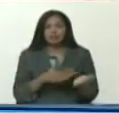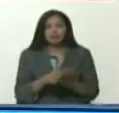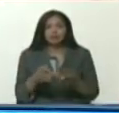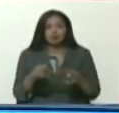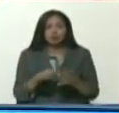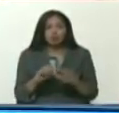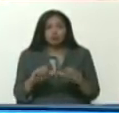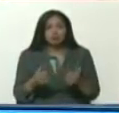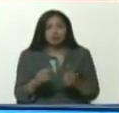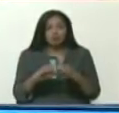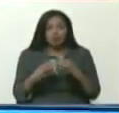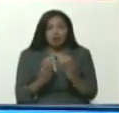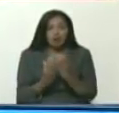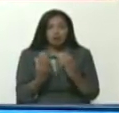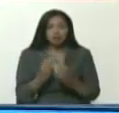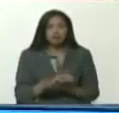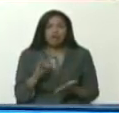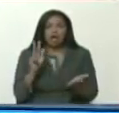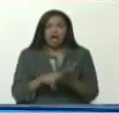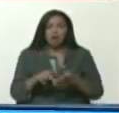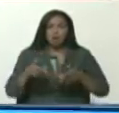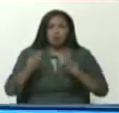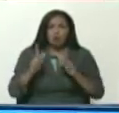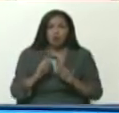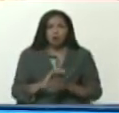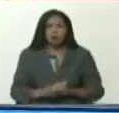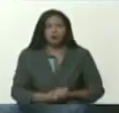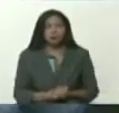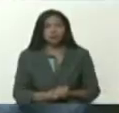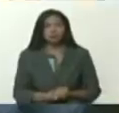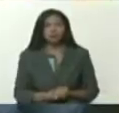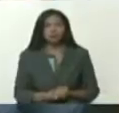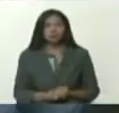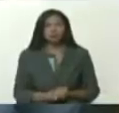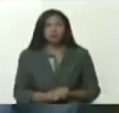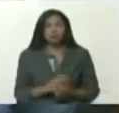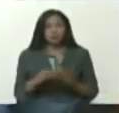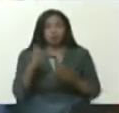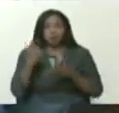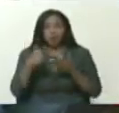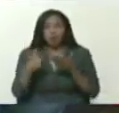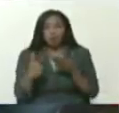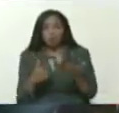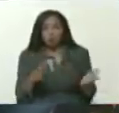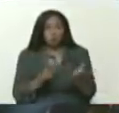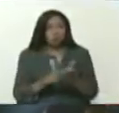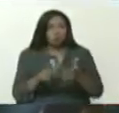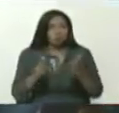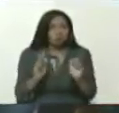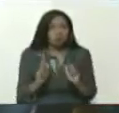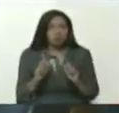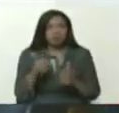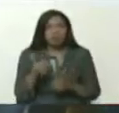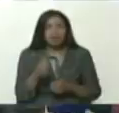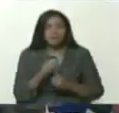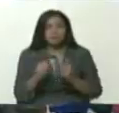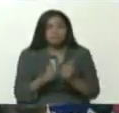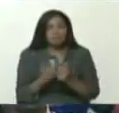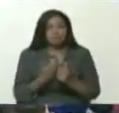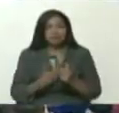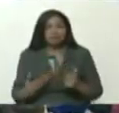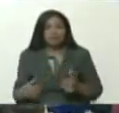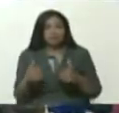el arranque de clase. Aprobado todos estos recursos, compañera